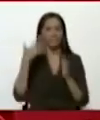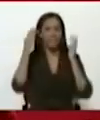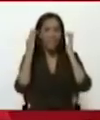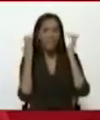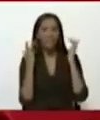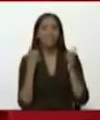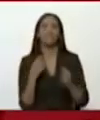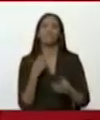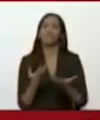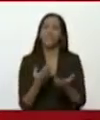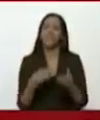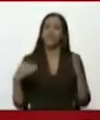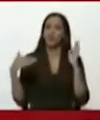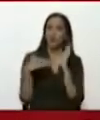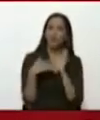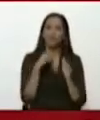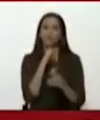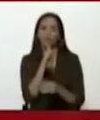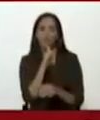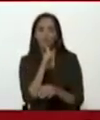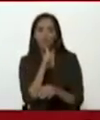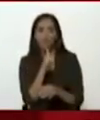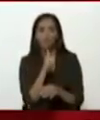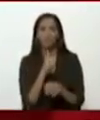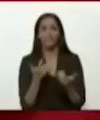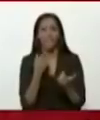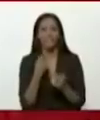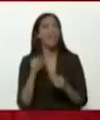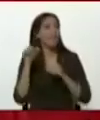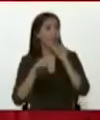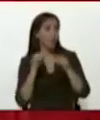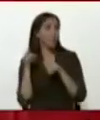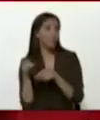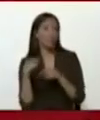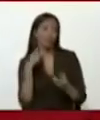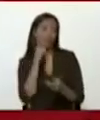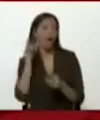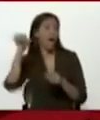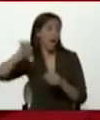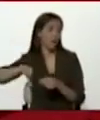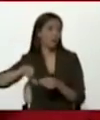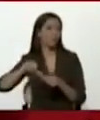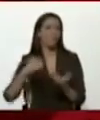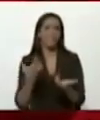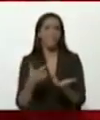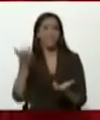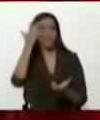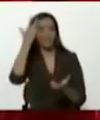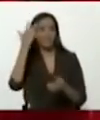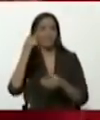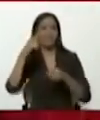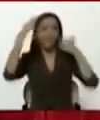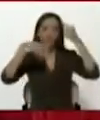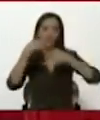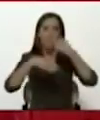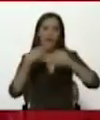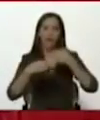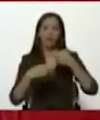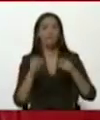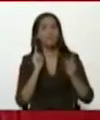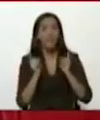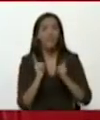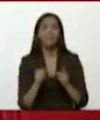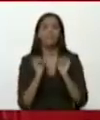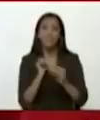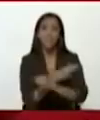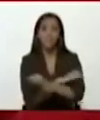de contrainformación, para decir, este colectivo anda en lo malo y se hace pasar por revolucionario. Son colectivos a veces creados por el mismo